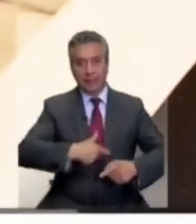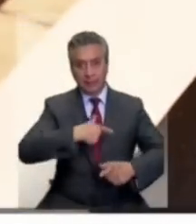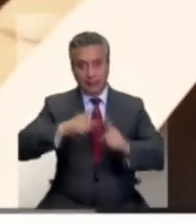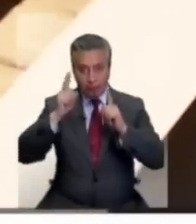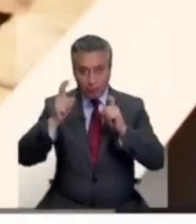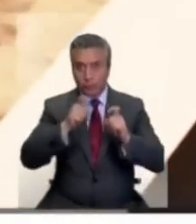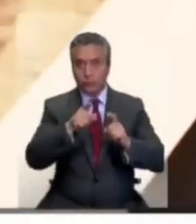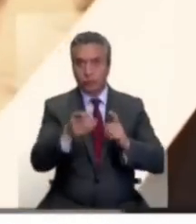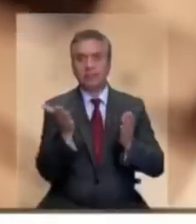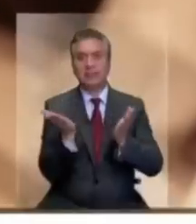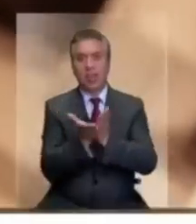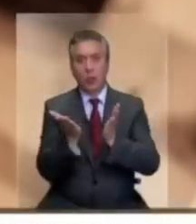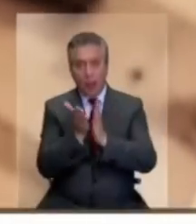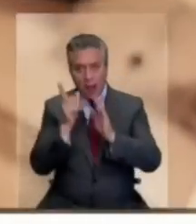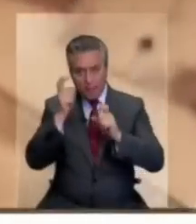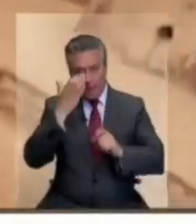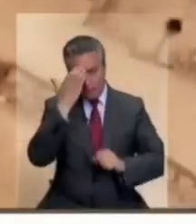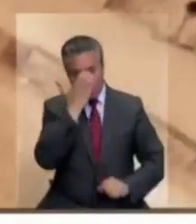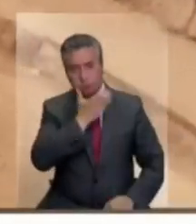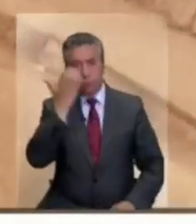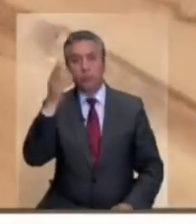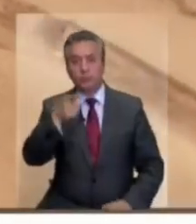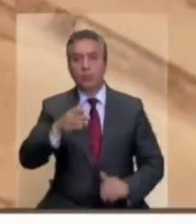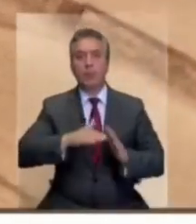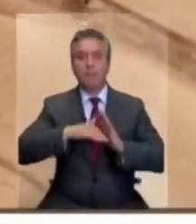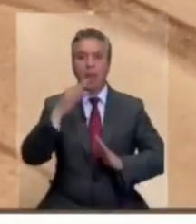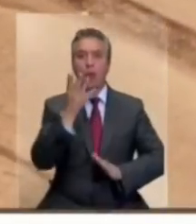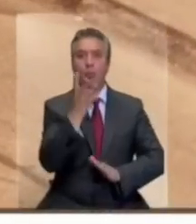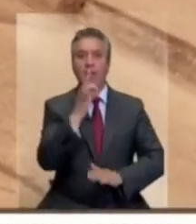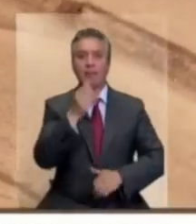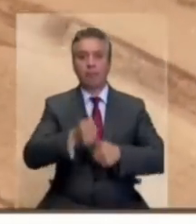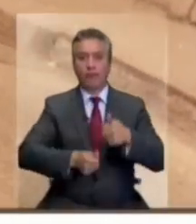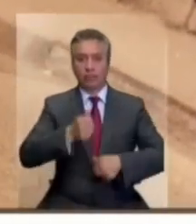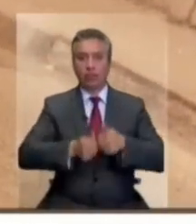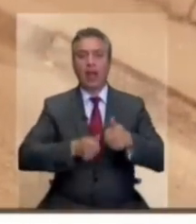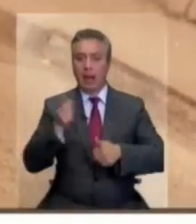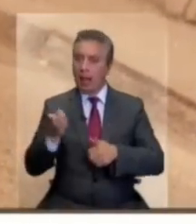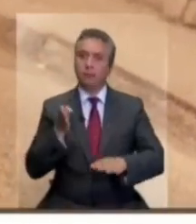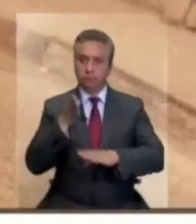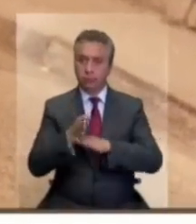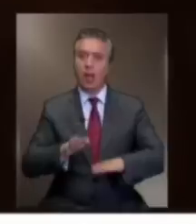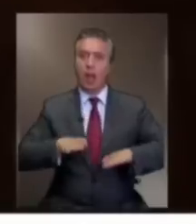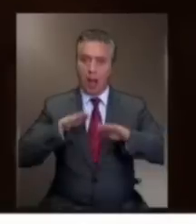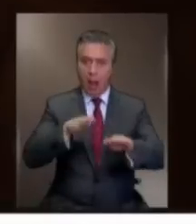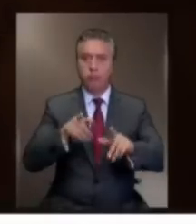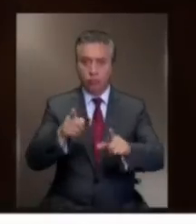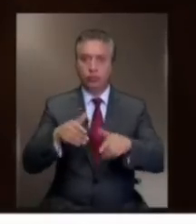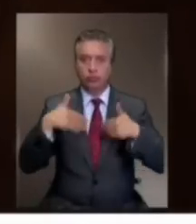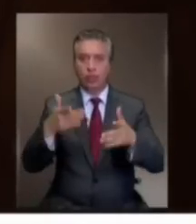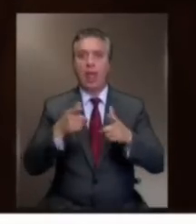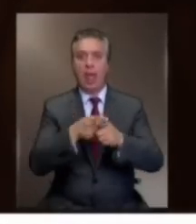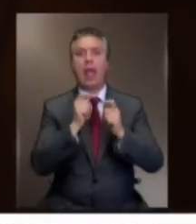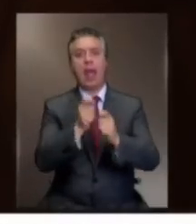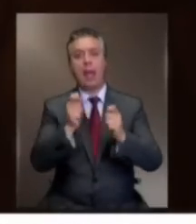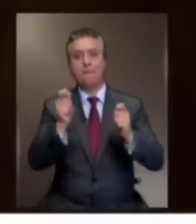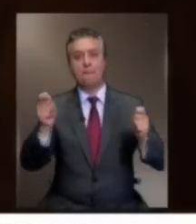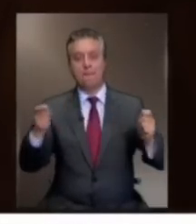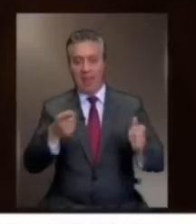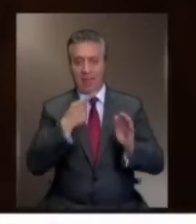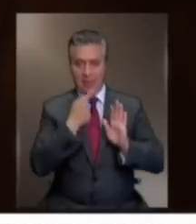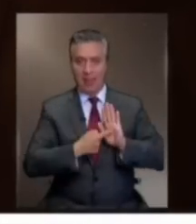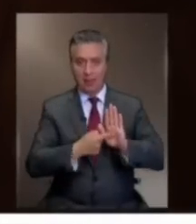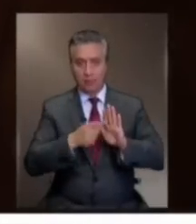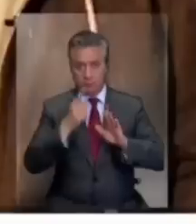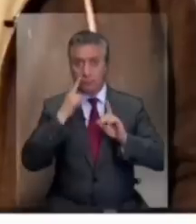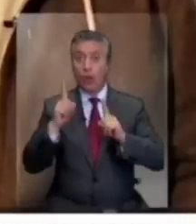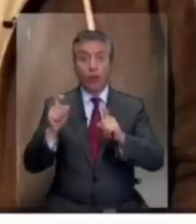una reputada escuela de fotografía más de 40 profesionales acudieron en apoyo de esta campaña solidaria yo sabía que los